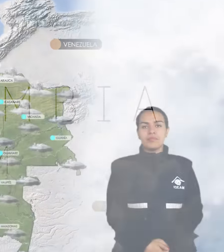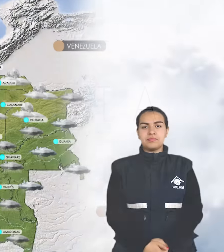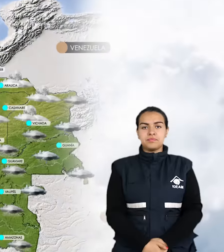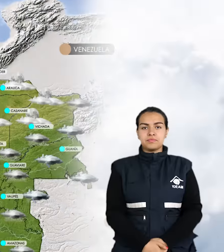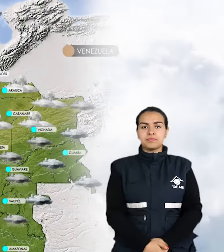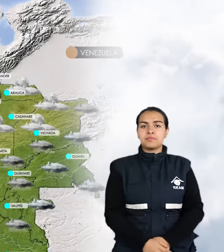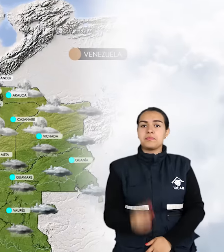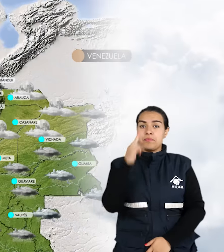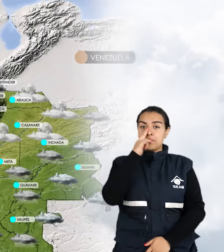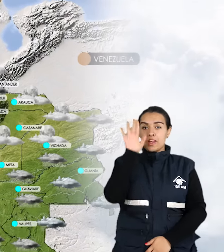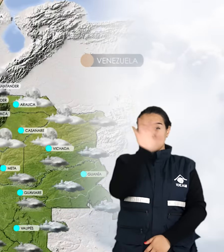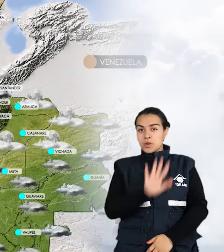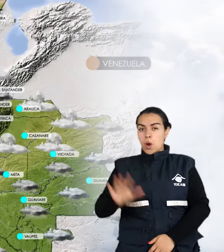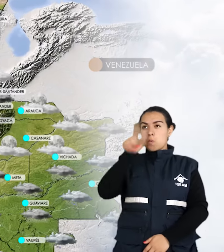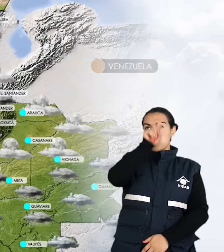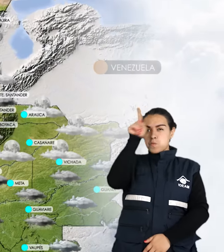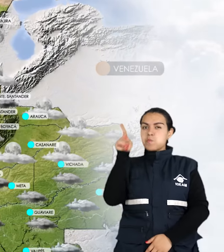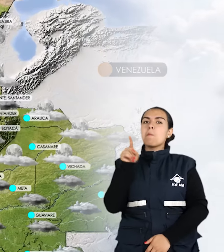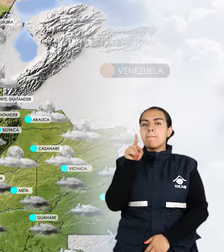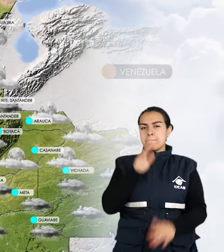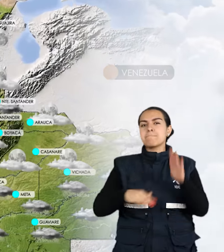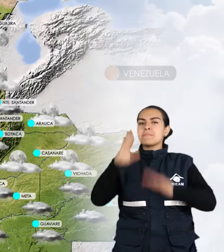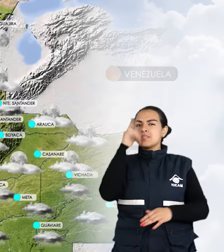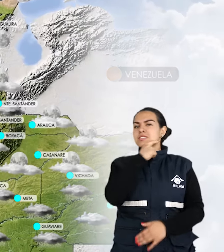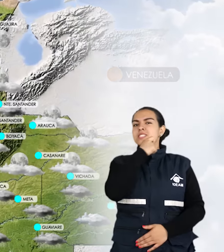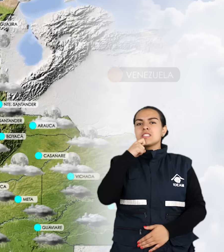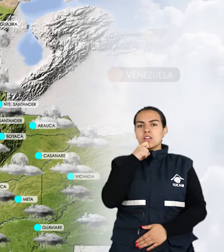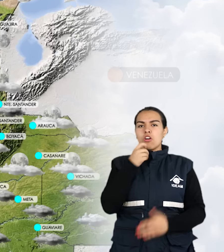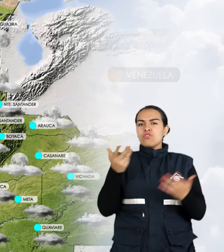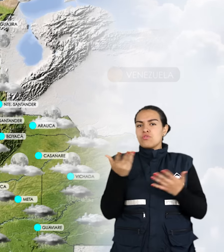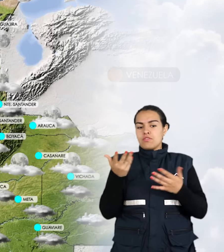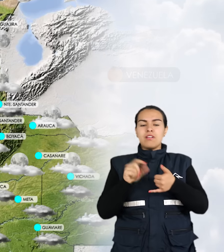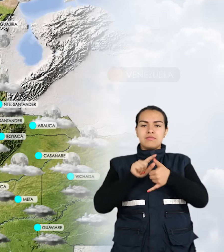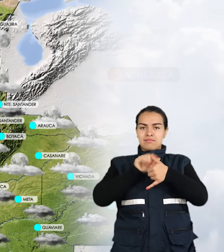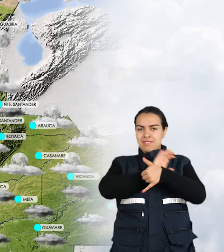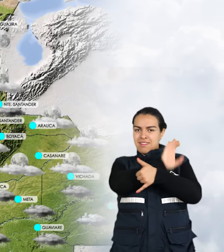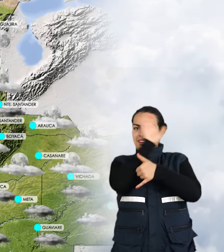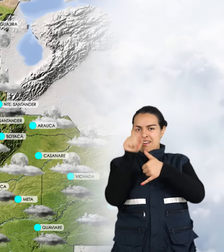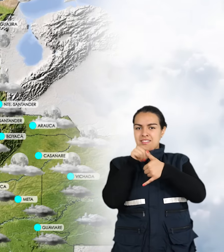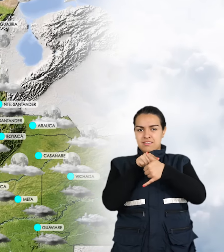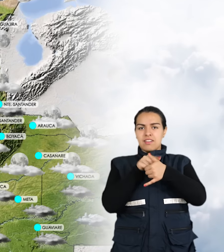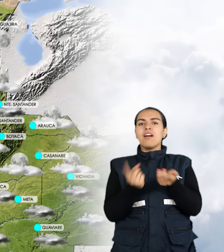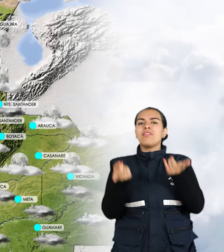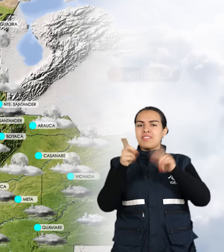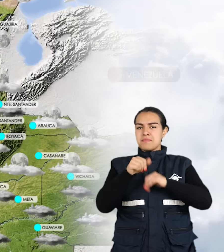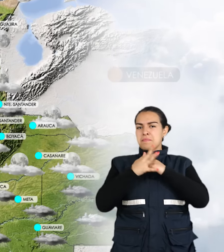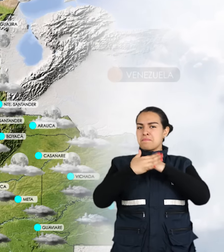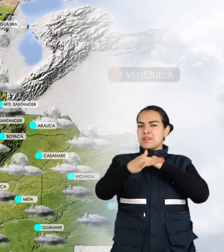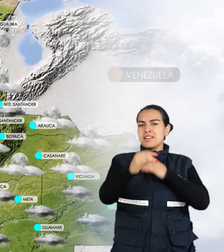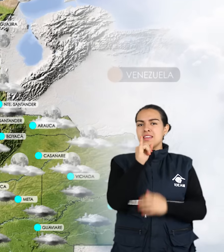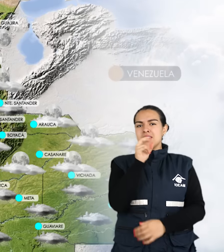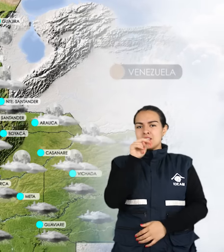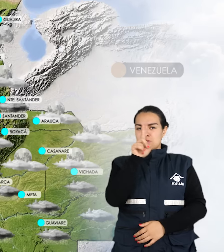En el resto del territorio nacional se esperan condiciones secas en amplios sectores de la región Caribe, incluidas áreas marítima e